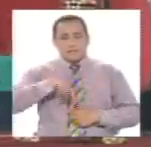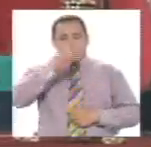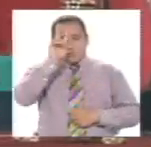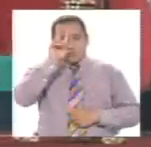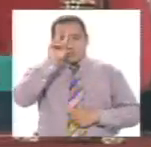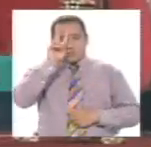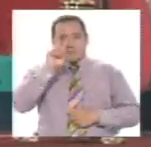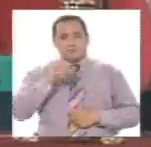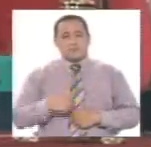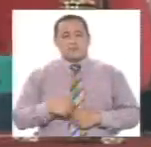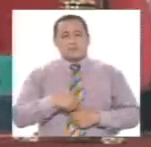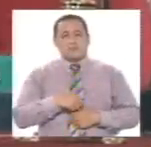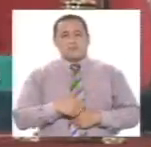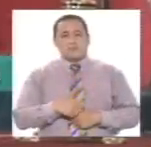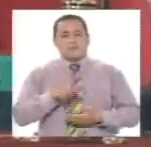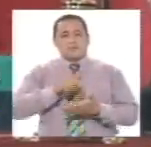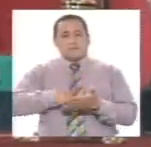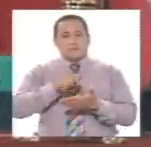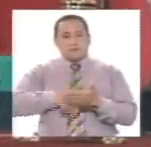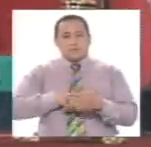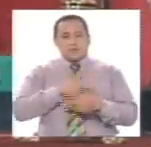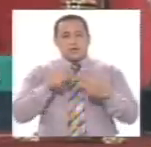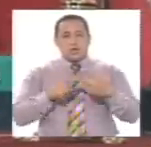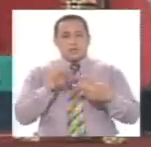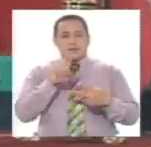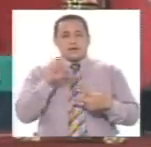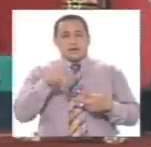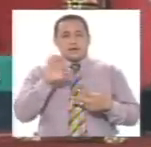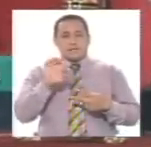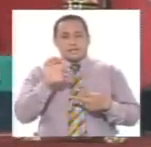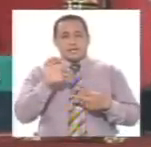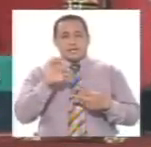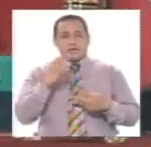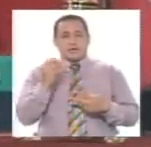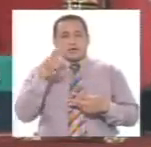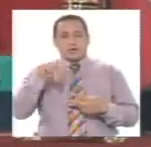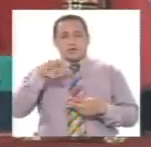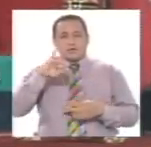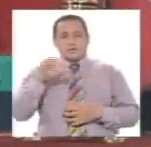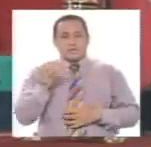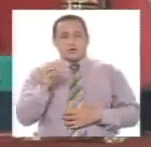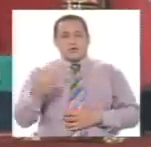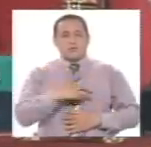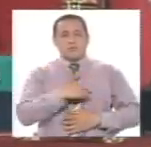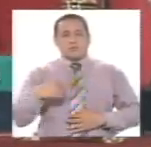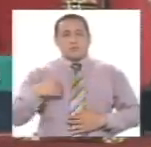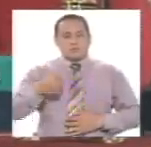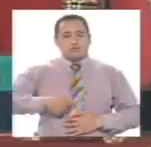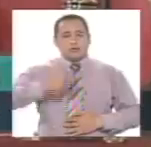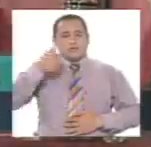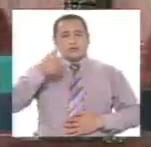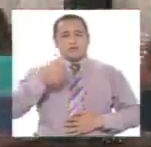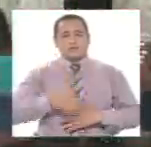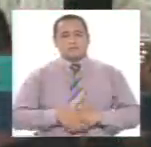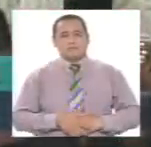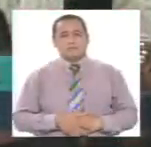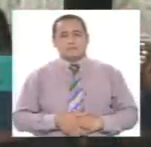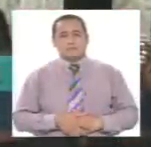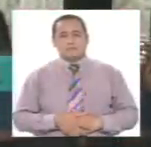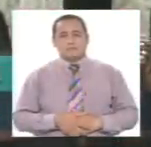de la República. Rúbrica René Cornejo Díaz, Presidente del Consejo de Ministros.